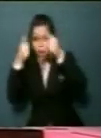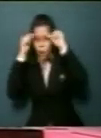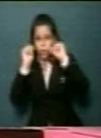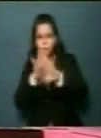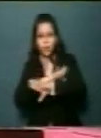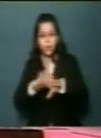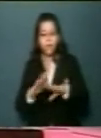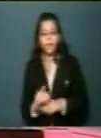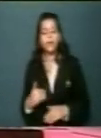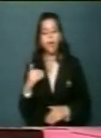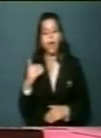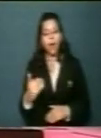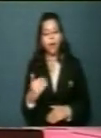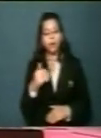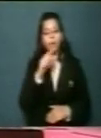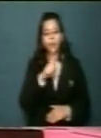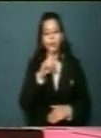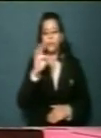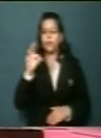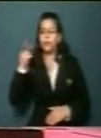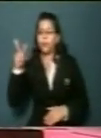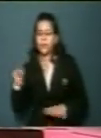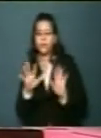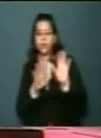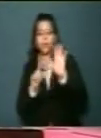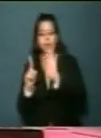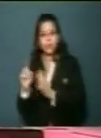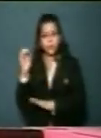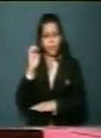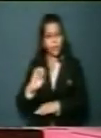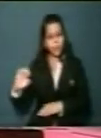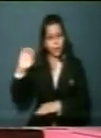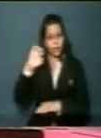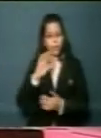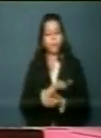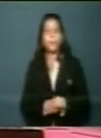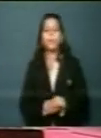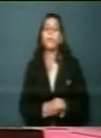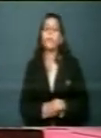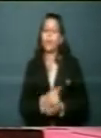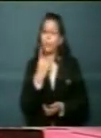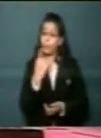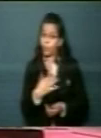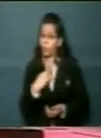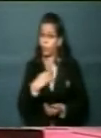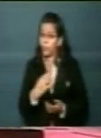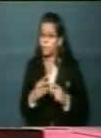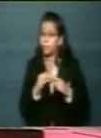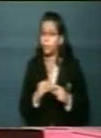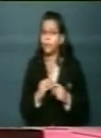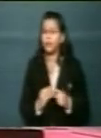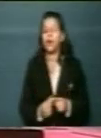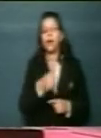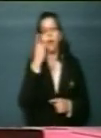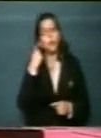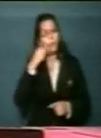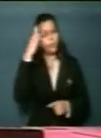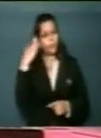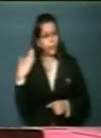16 de enero de 1992 en Chapultepec, invitados especiales, señoras y